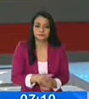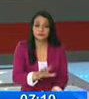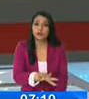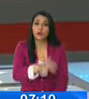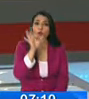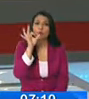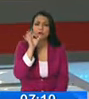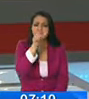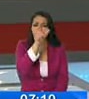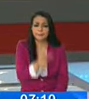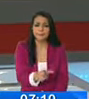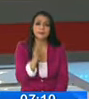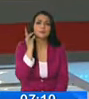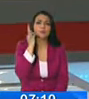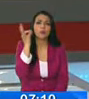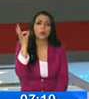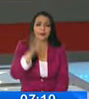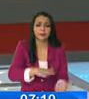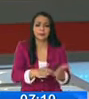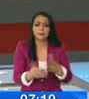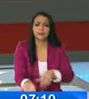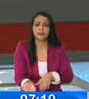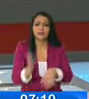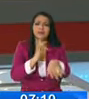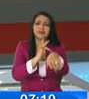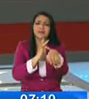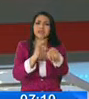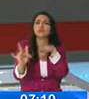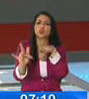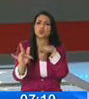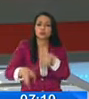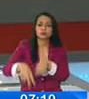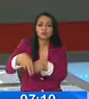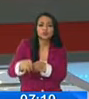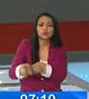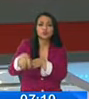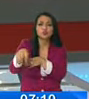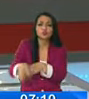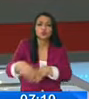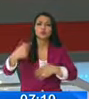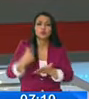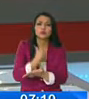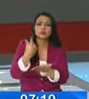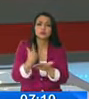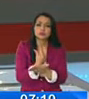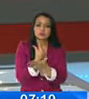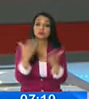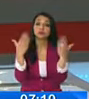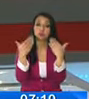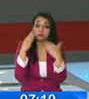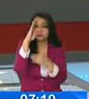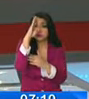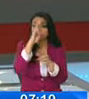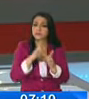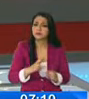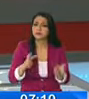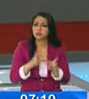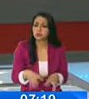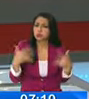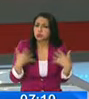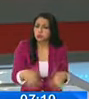desnudo y decapitado de una mujer flotando en aguas de una zanja, esto situado allí en el Guasmo Sur, en Guayaquil. La policía investiga tras este